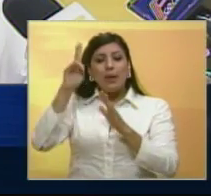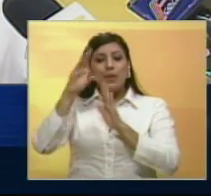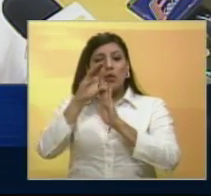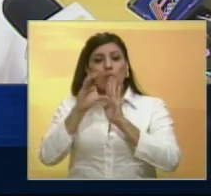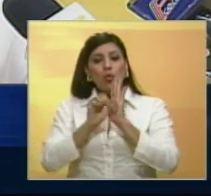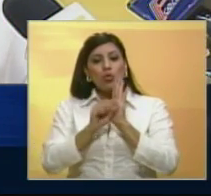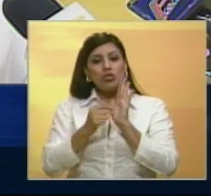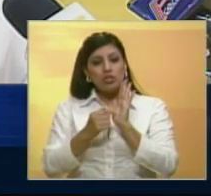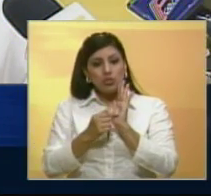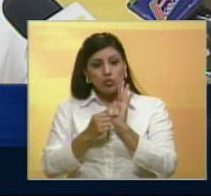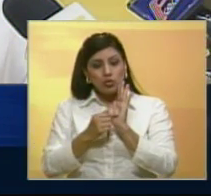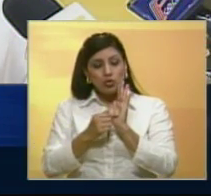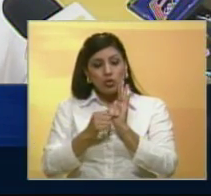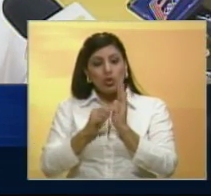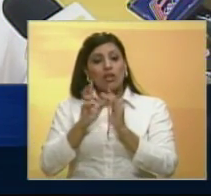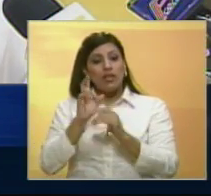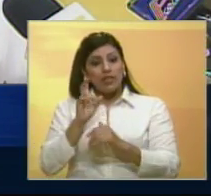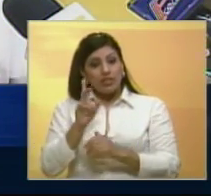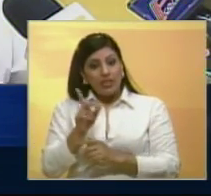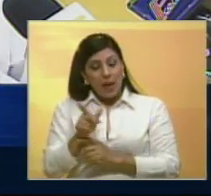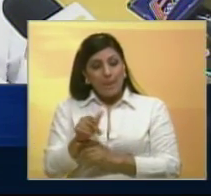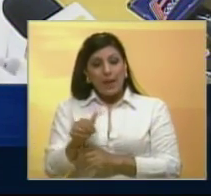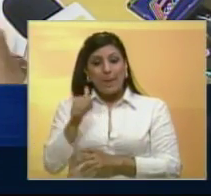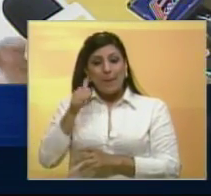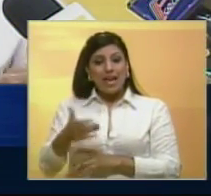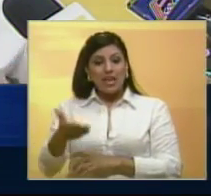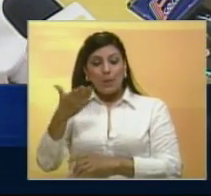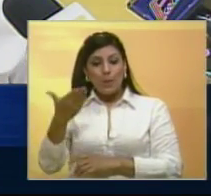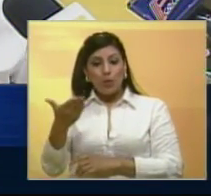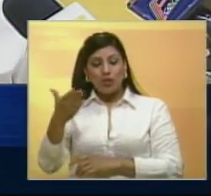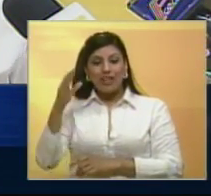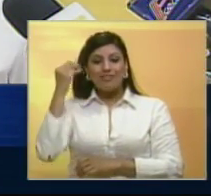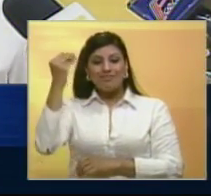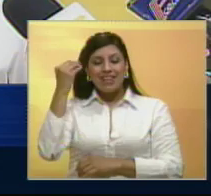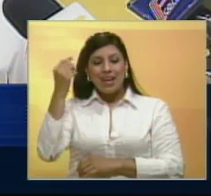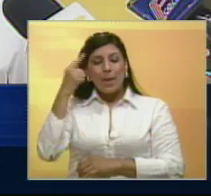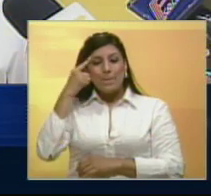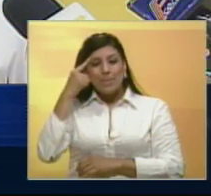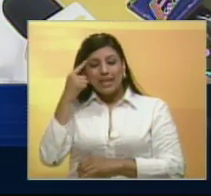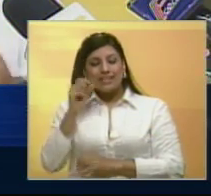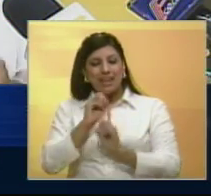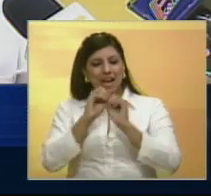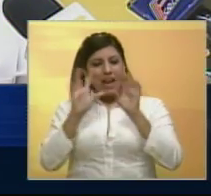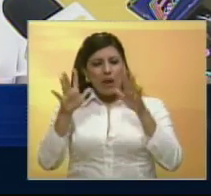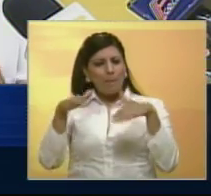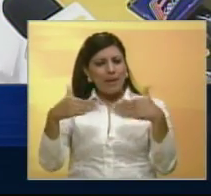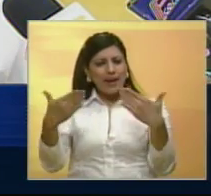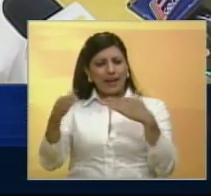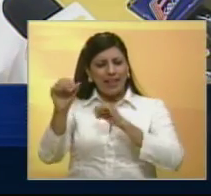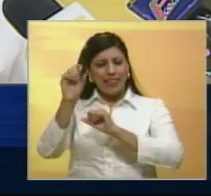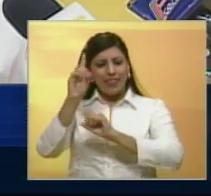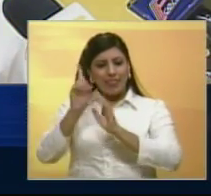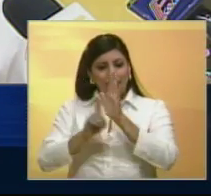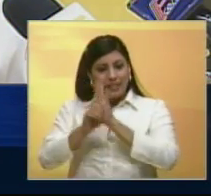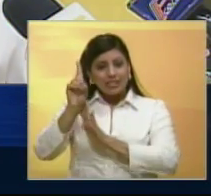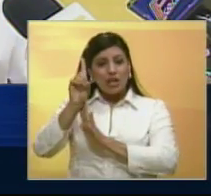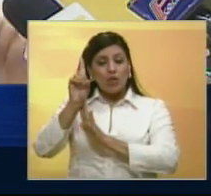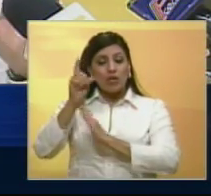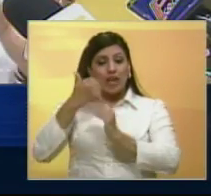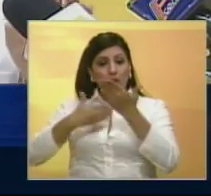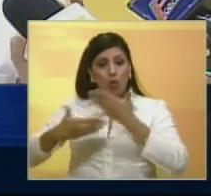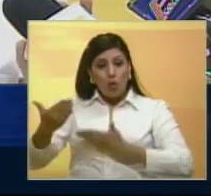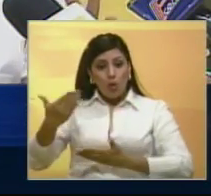constitucionales y al más elemental sentido común para desarrollar nuestra